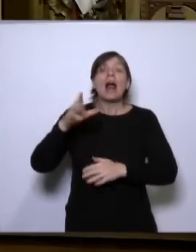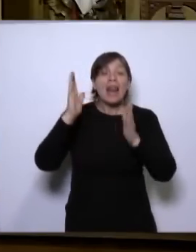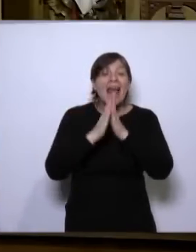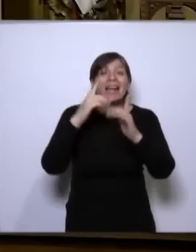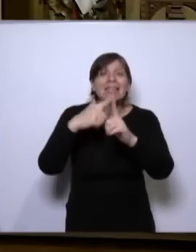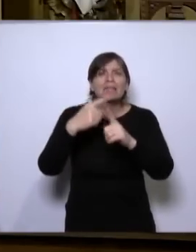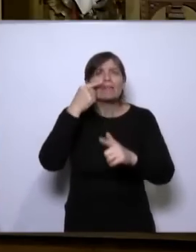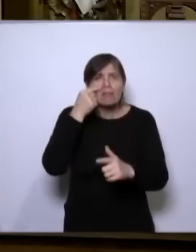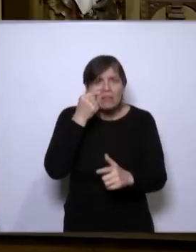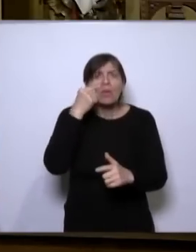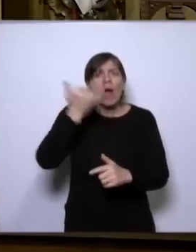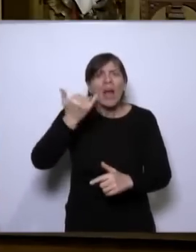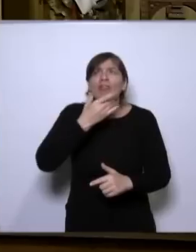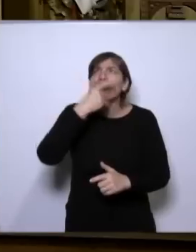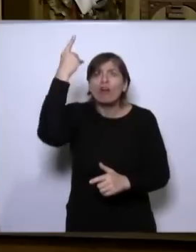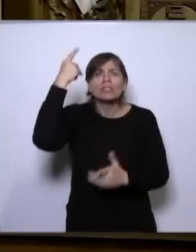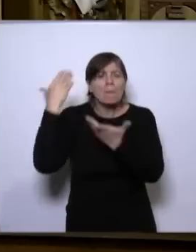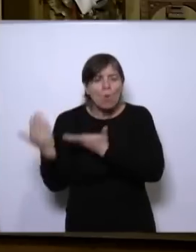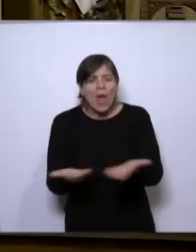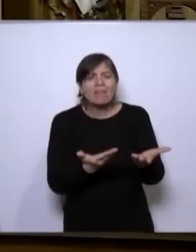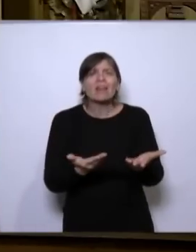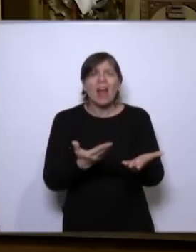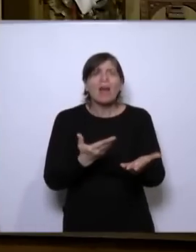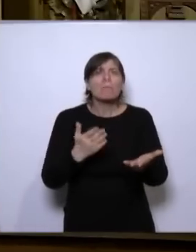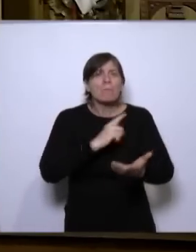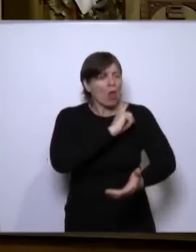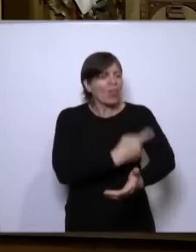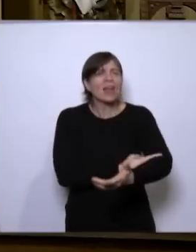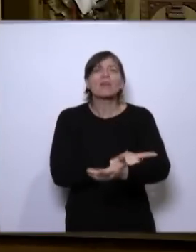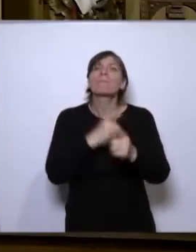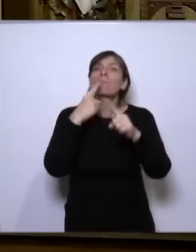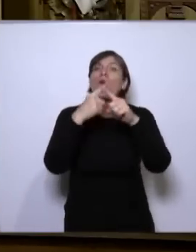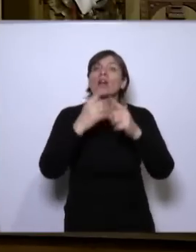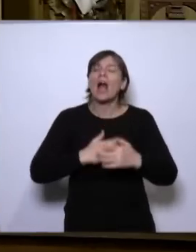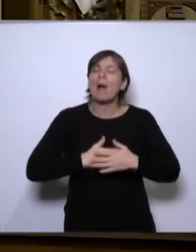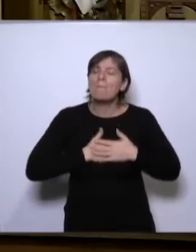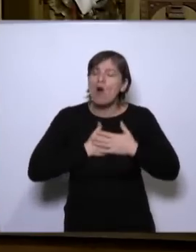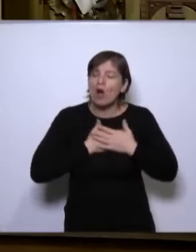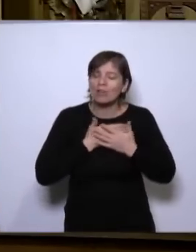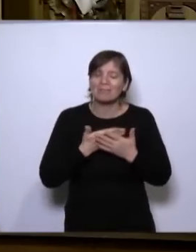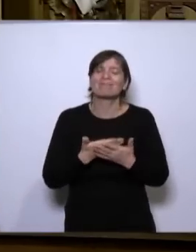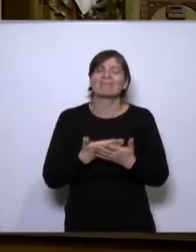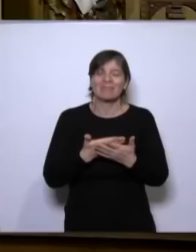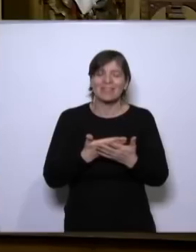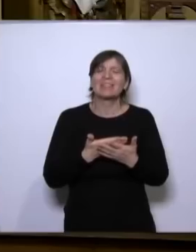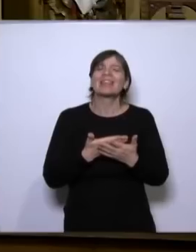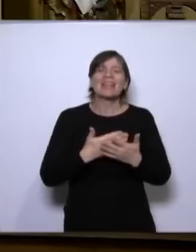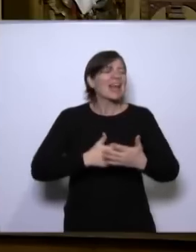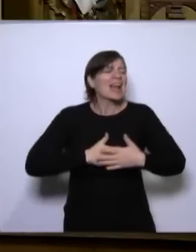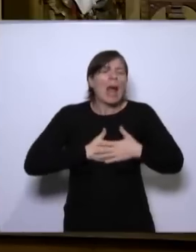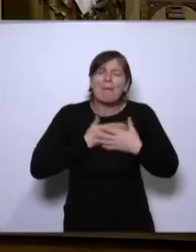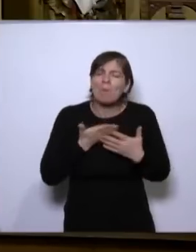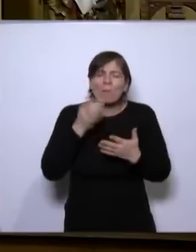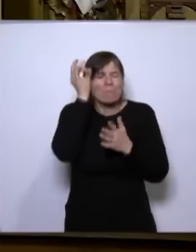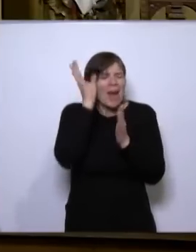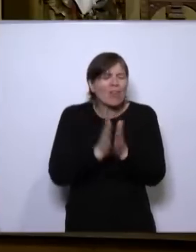Dios que manifiesta su grandeza y su poder a través de la misericordia, que ella dispensa a